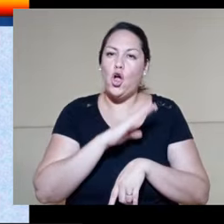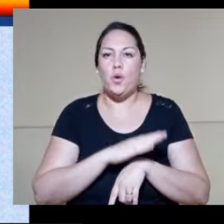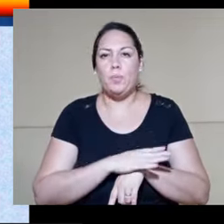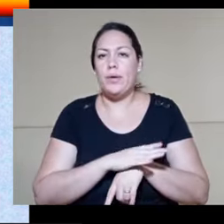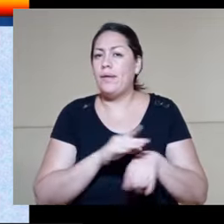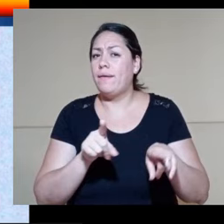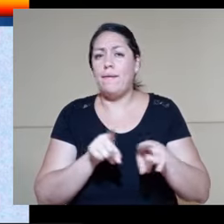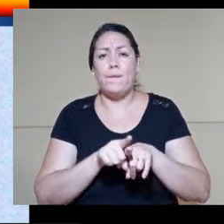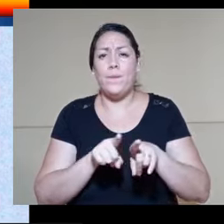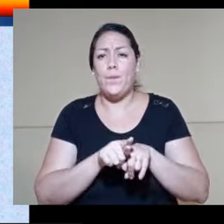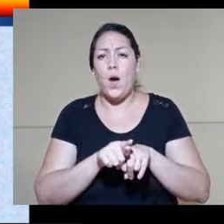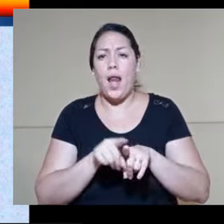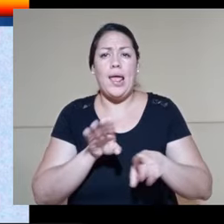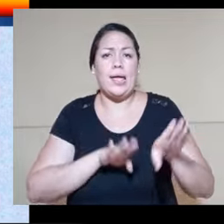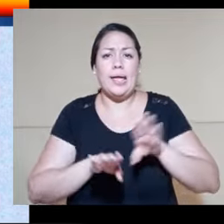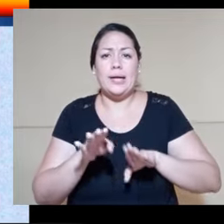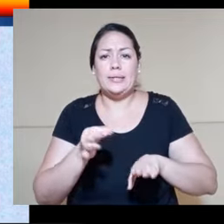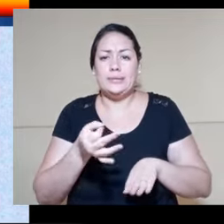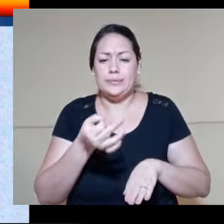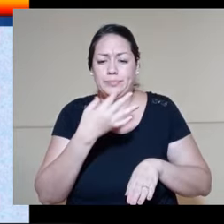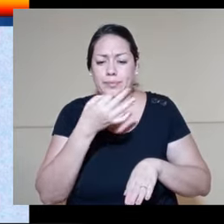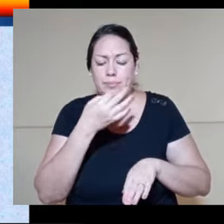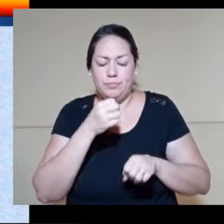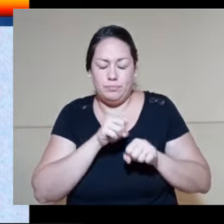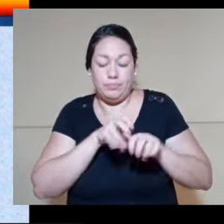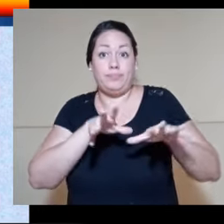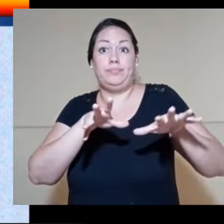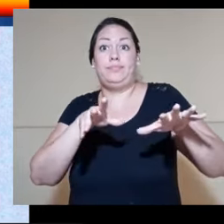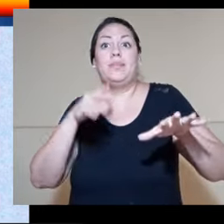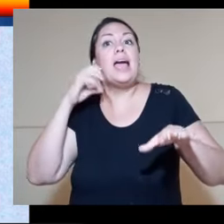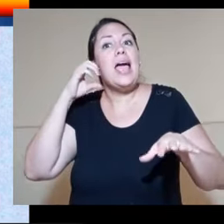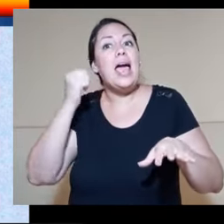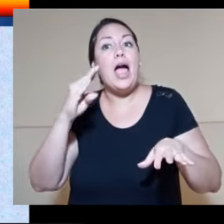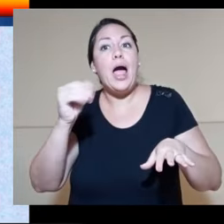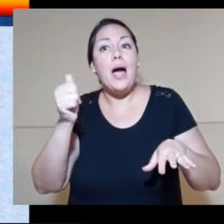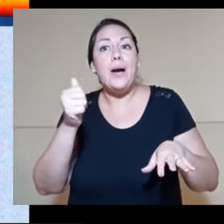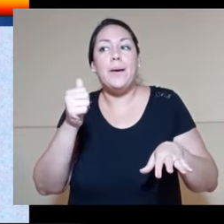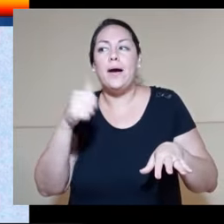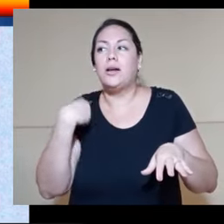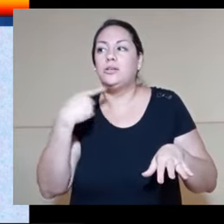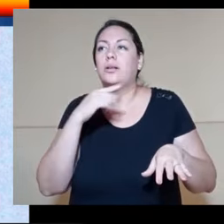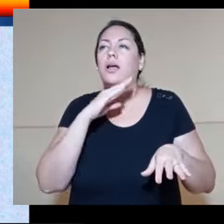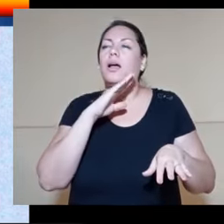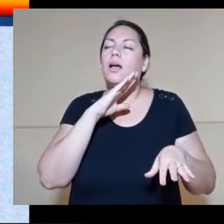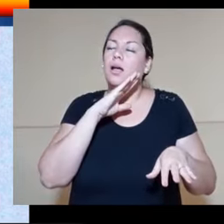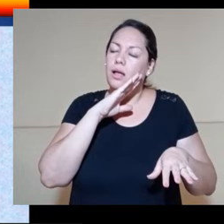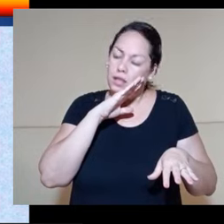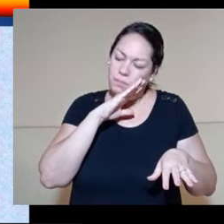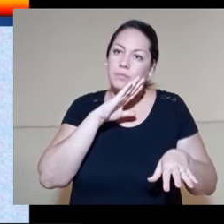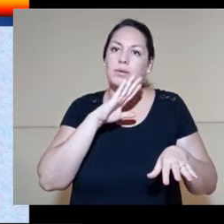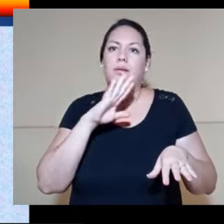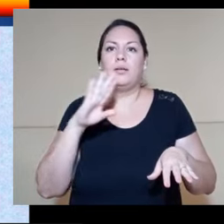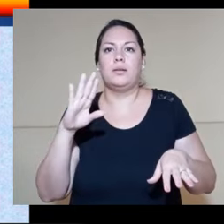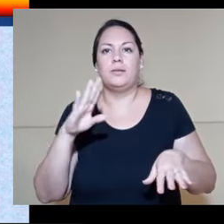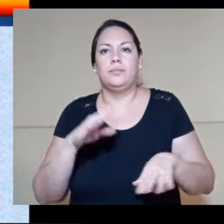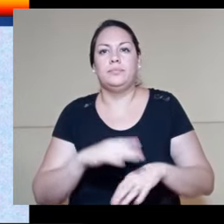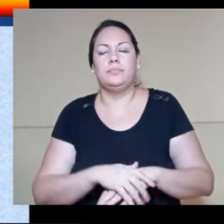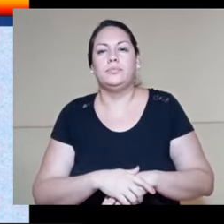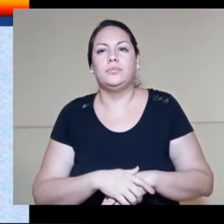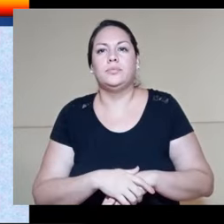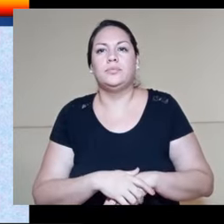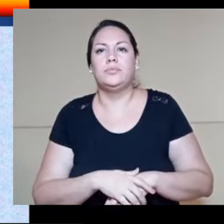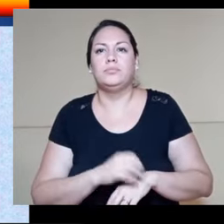ejemplo, para dormir. Un tranquilizante, una pastilla para dormir, ¿qué hace? Libera cantidad de GABA en las terminales sinápticas y a nosotros nos da sueño.